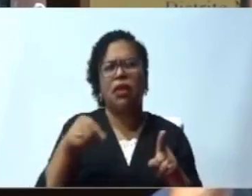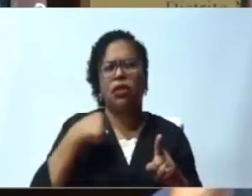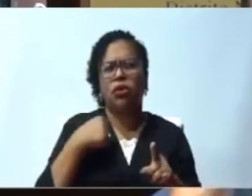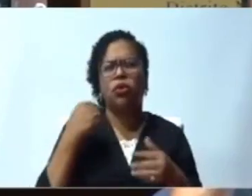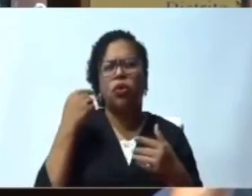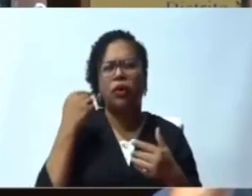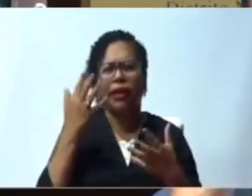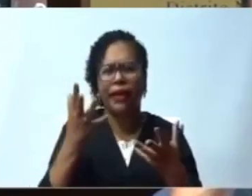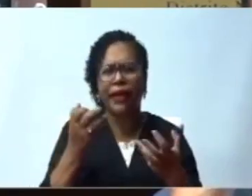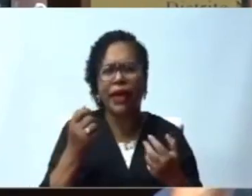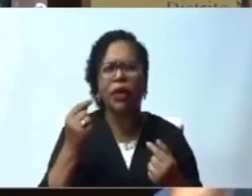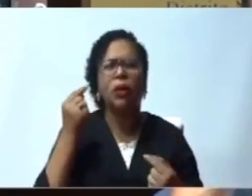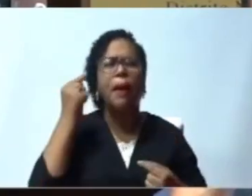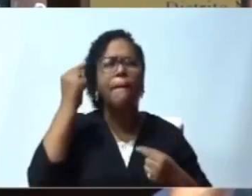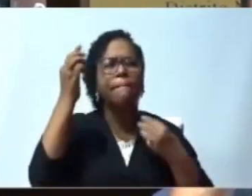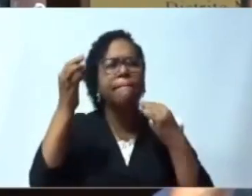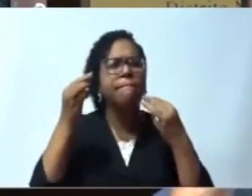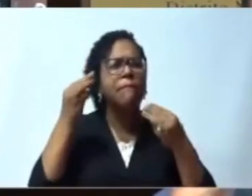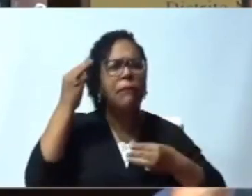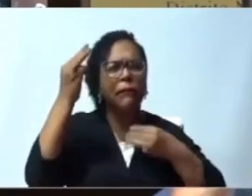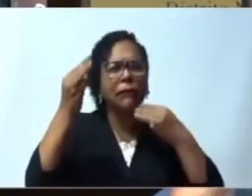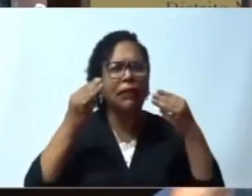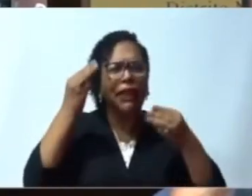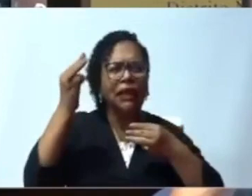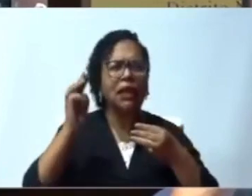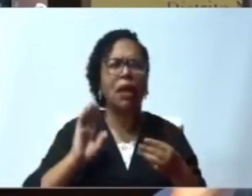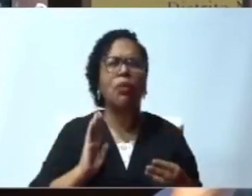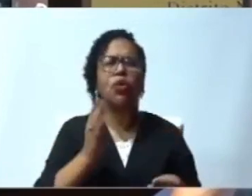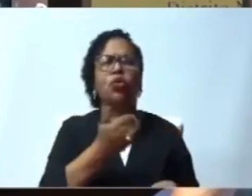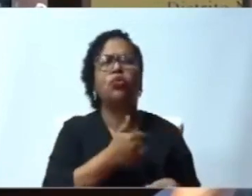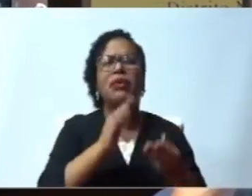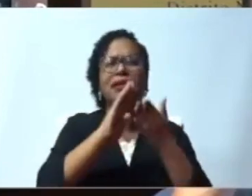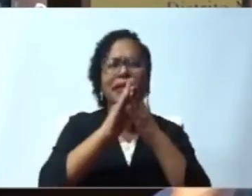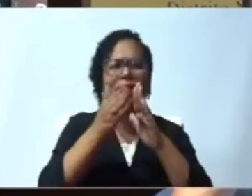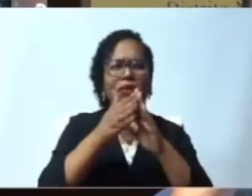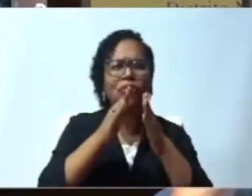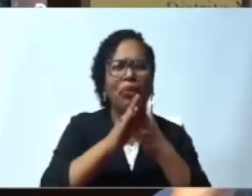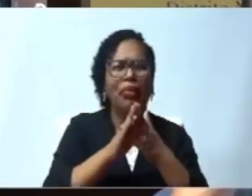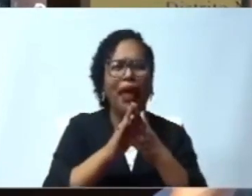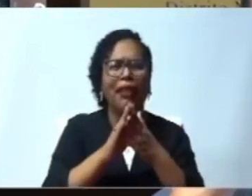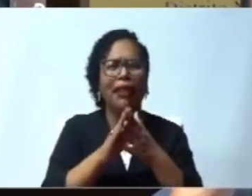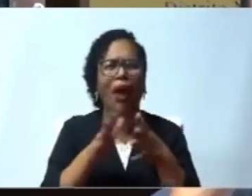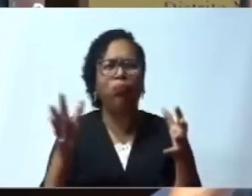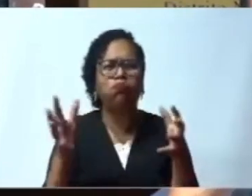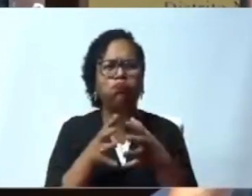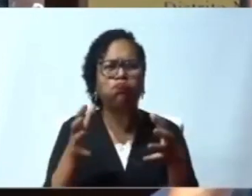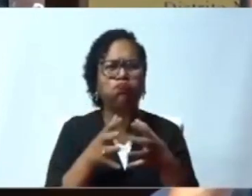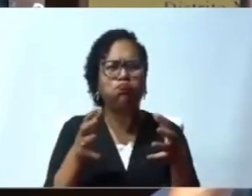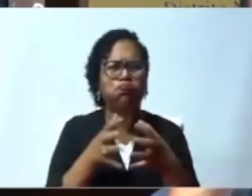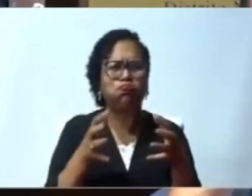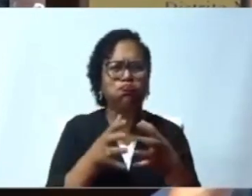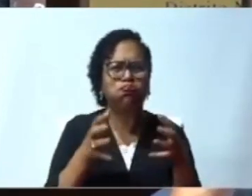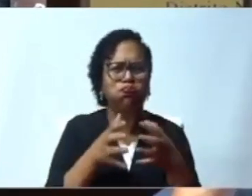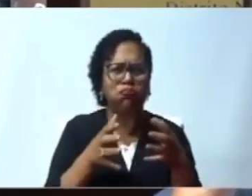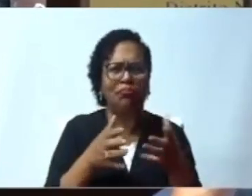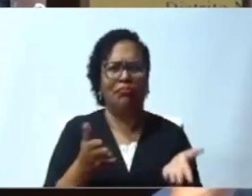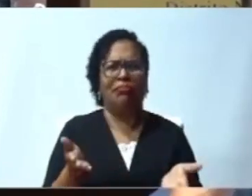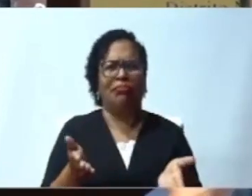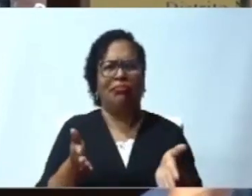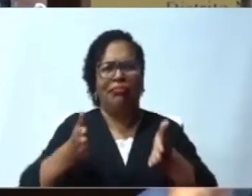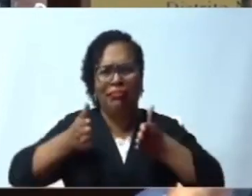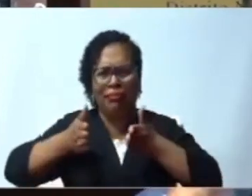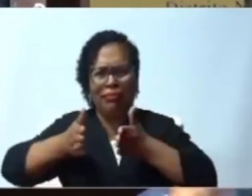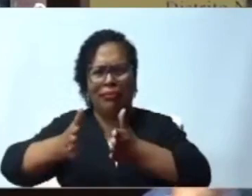descongestionadas. ¿Cómo está el tránsito? Tenemos la misma cantidad de calles y todos los